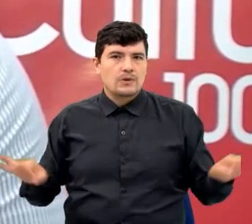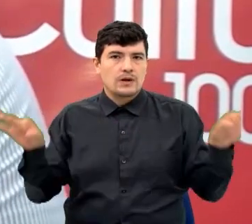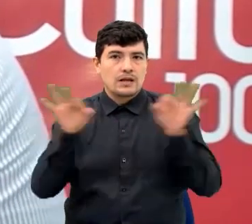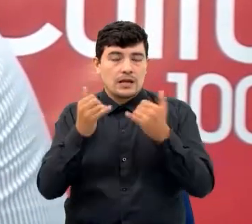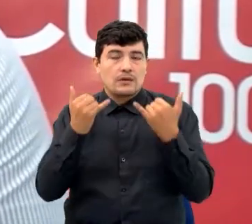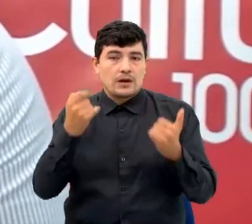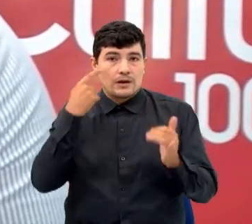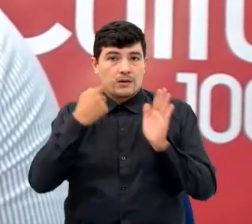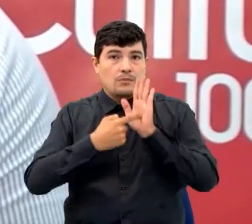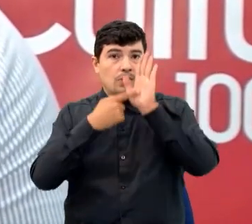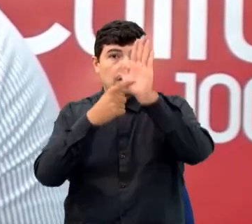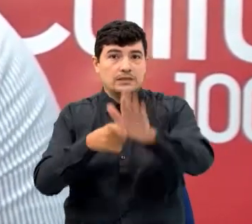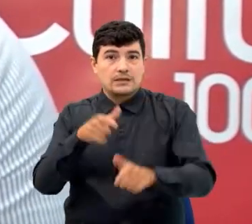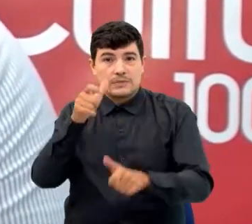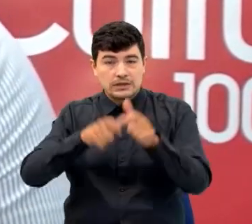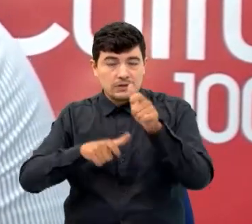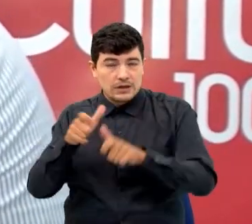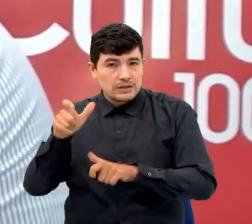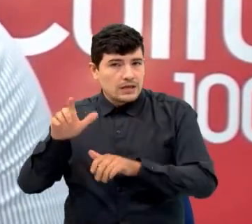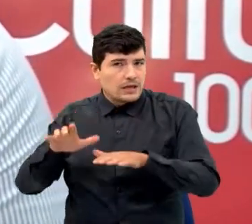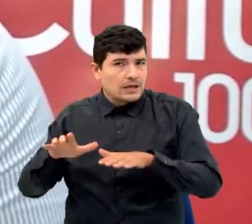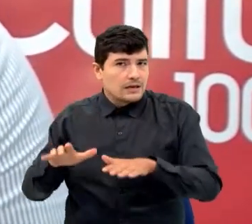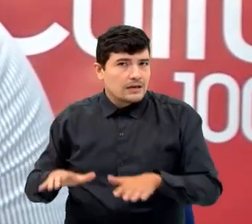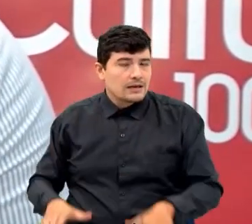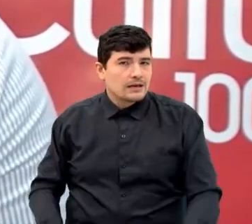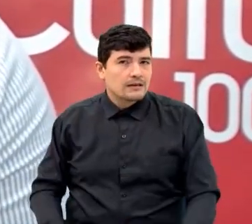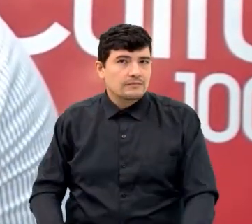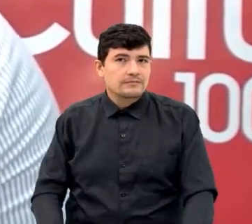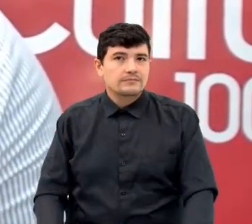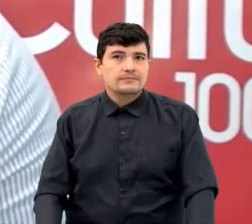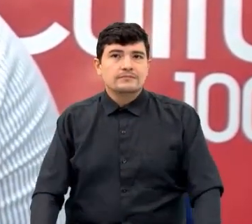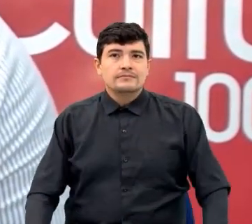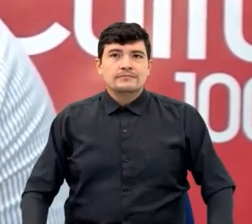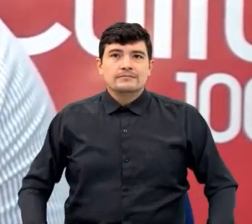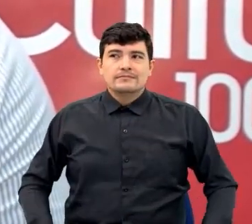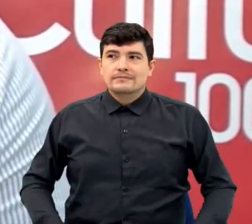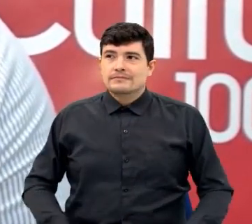televidentes de Santander y también del país. Lo que queremos es a través de secciones culturales.